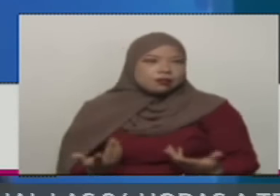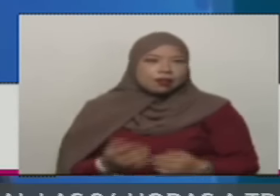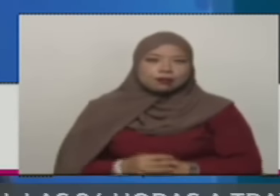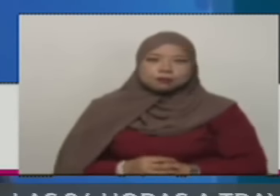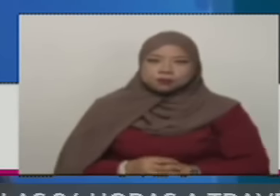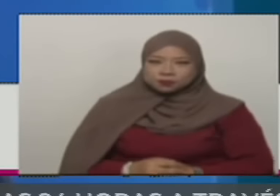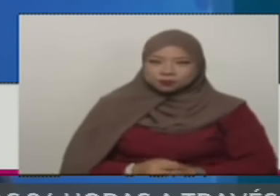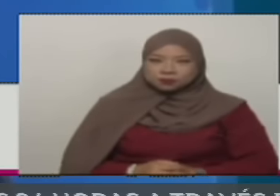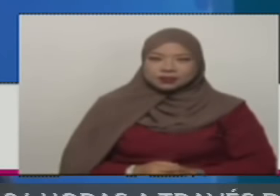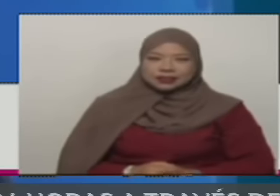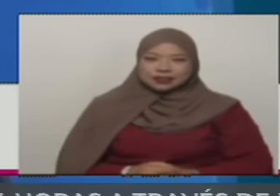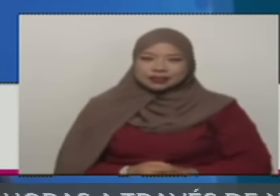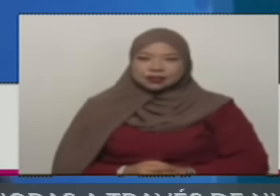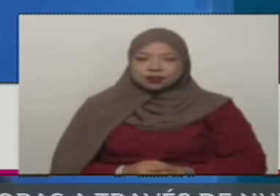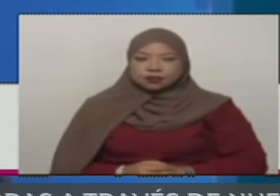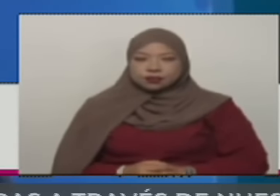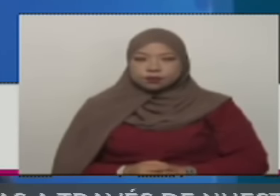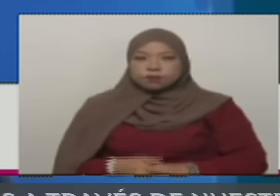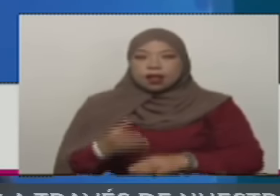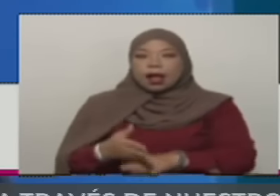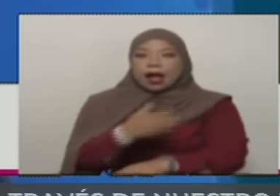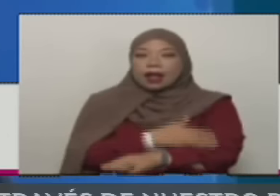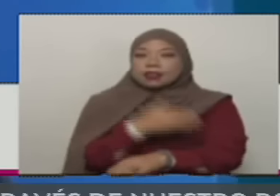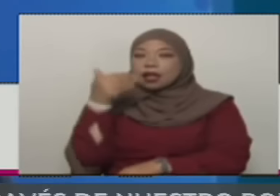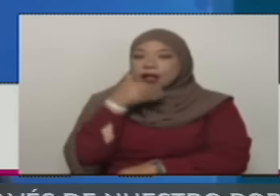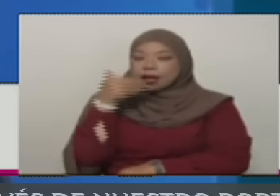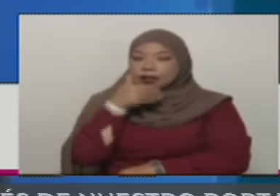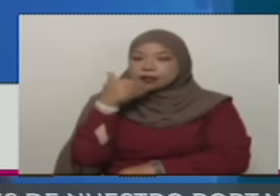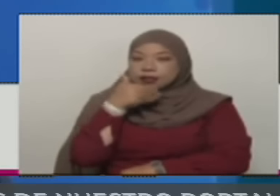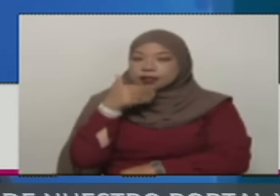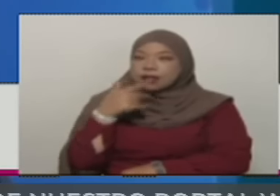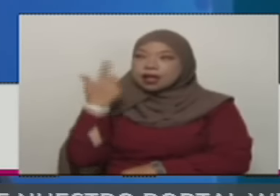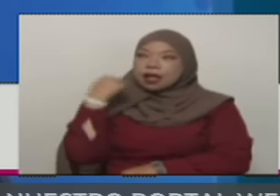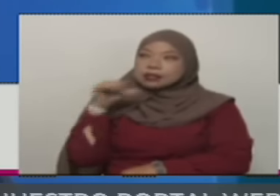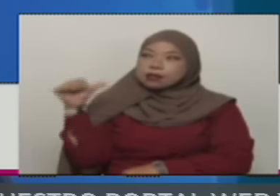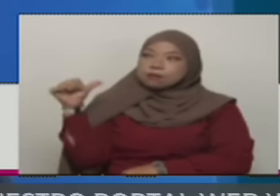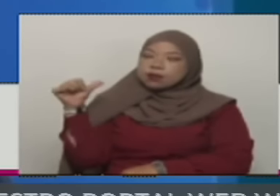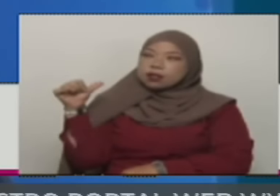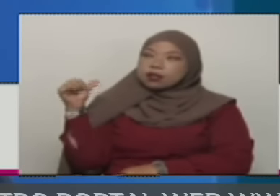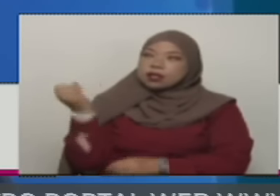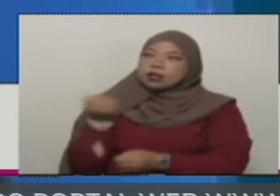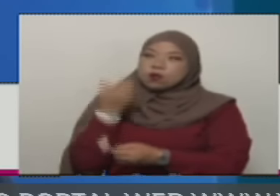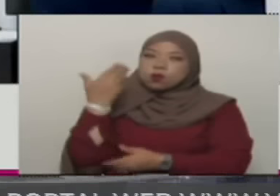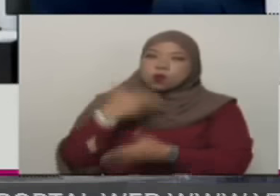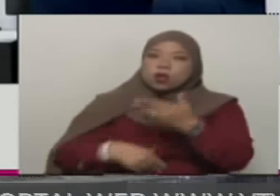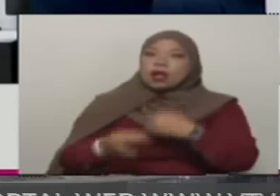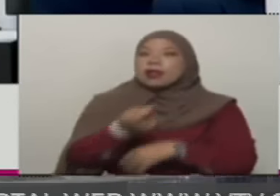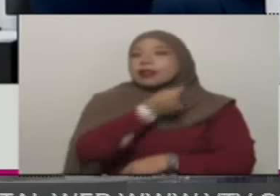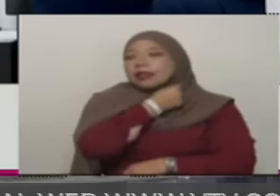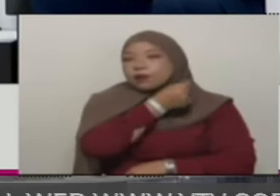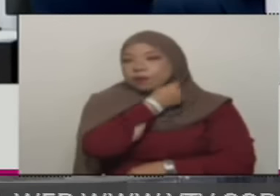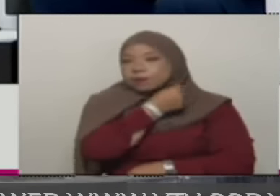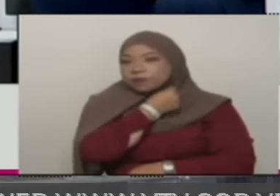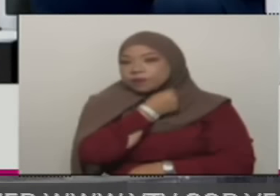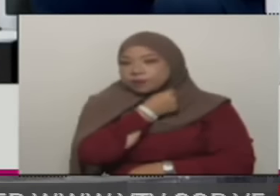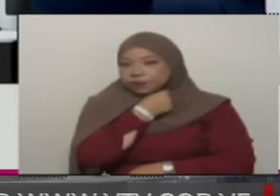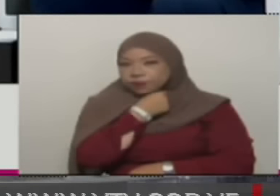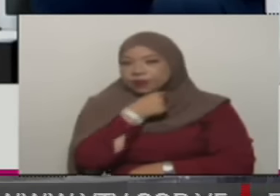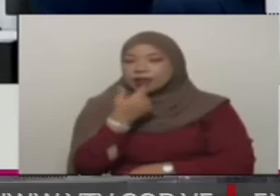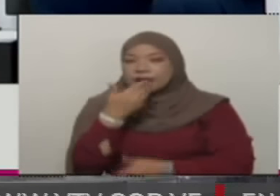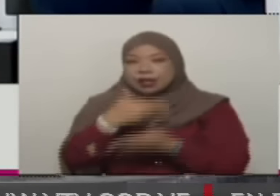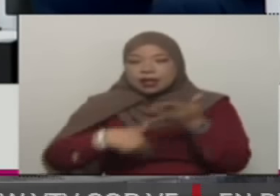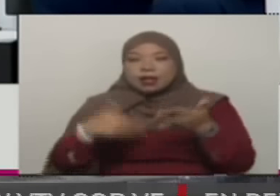presidente, hay una carta anterior a esta carta, que fue la semana pasada. ¿Cuál fue? Que se le envió al fiscal general de la República. Correcto. En esa carta... Tú